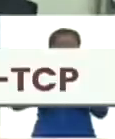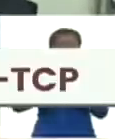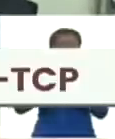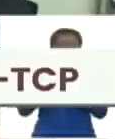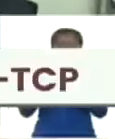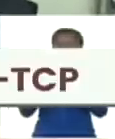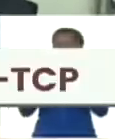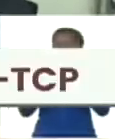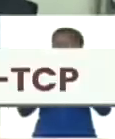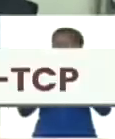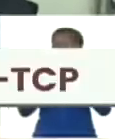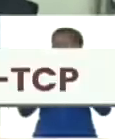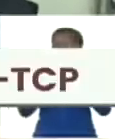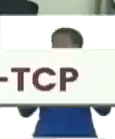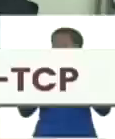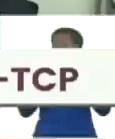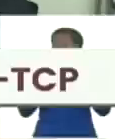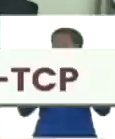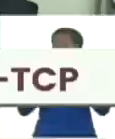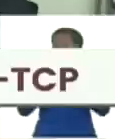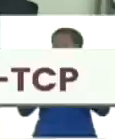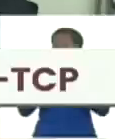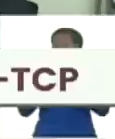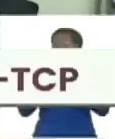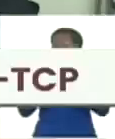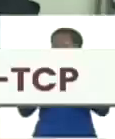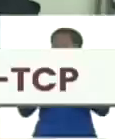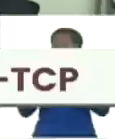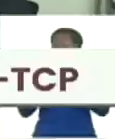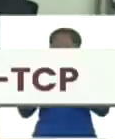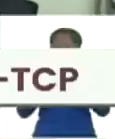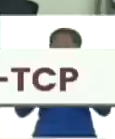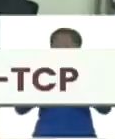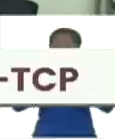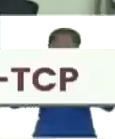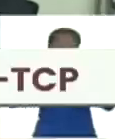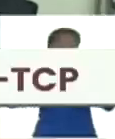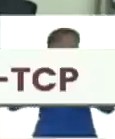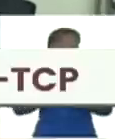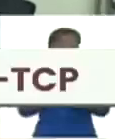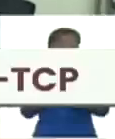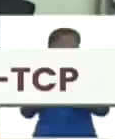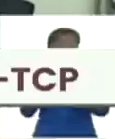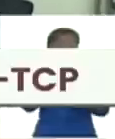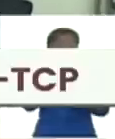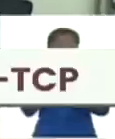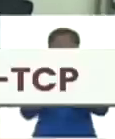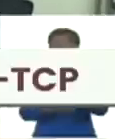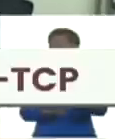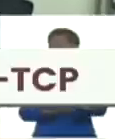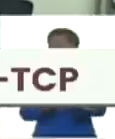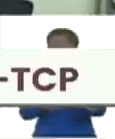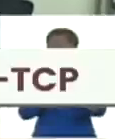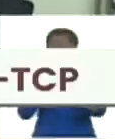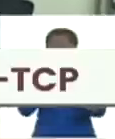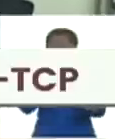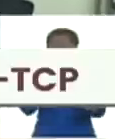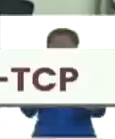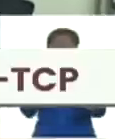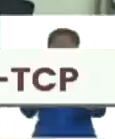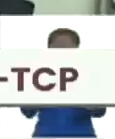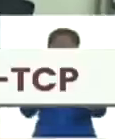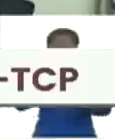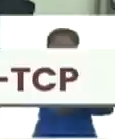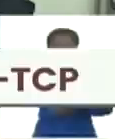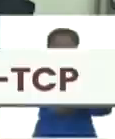cuando llega a la etapa en que es mal educado, it is descending swiftly. Sencillamente sigue